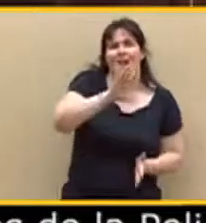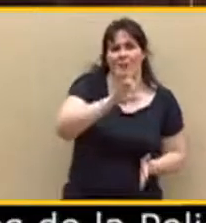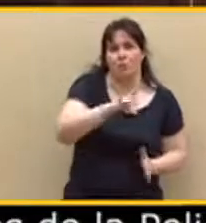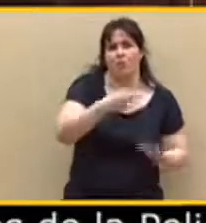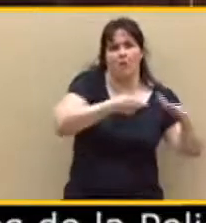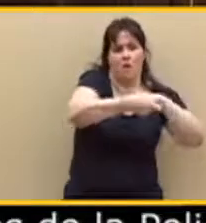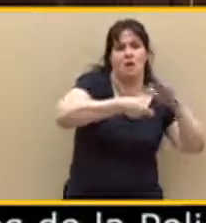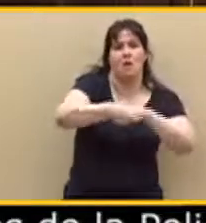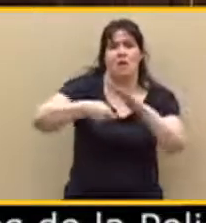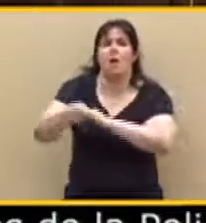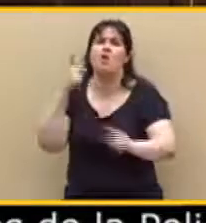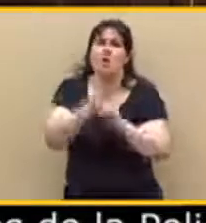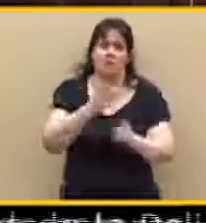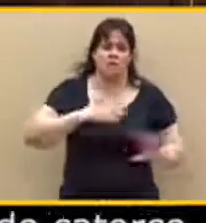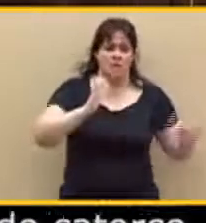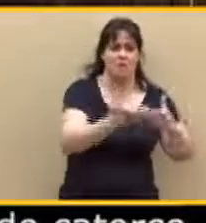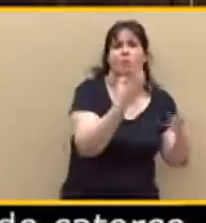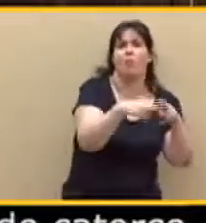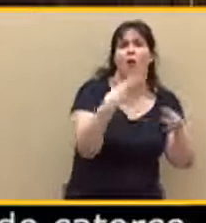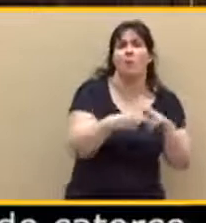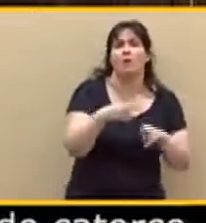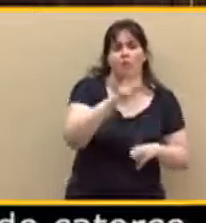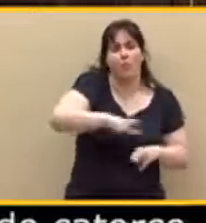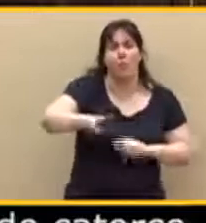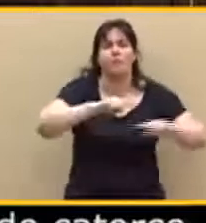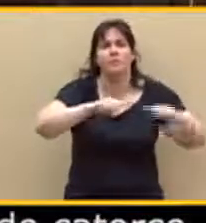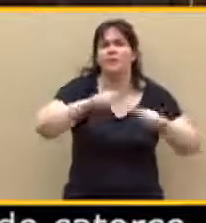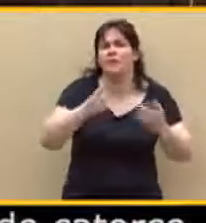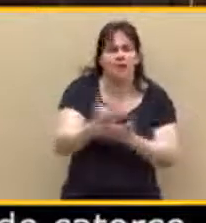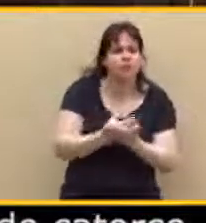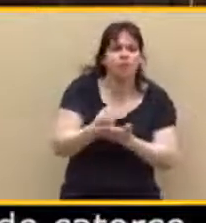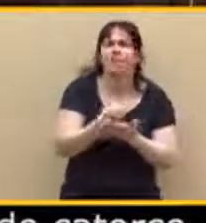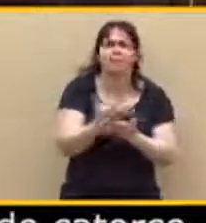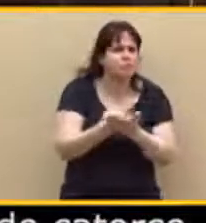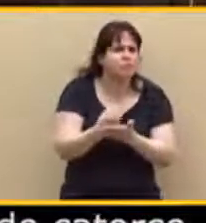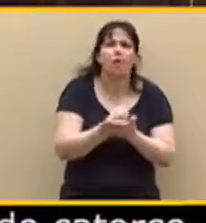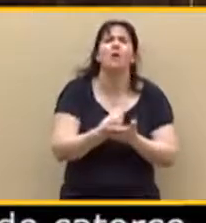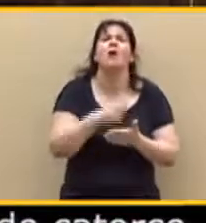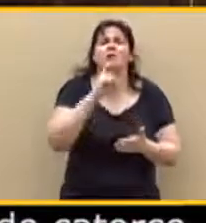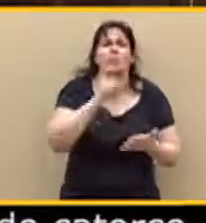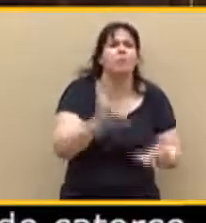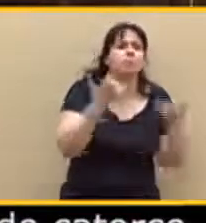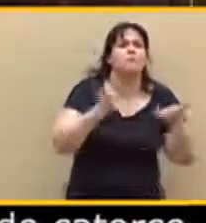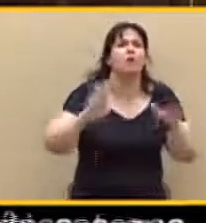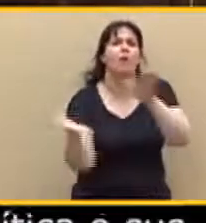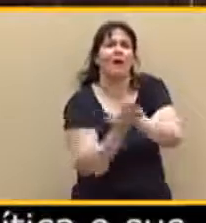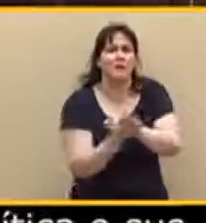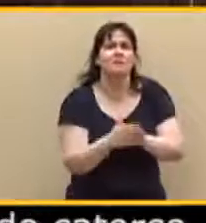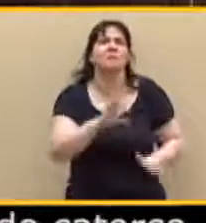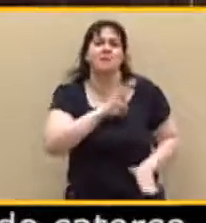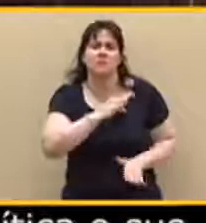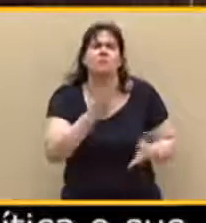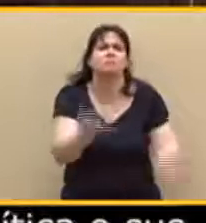mi formación política o contra sus dirigentes, todas han terminado, sin excepción, ganadas o archivadas, señorías. Ganadas o